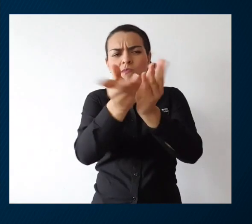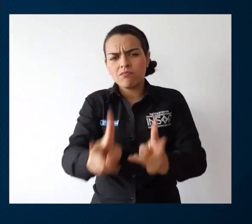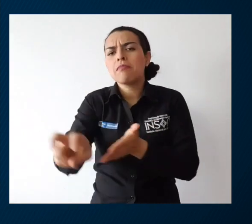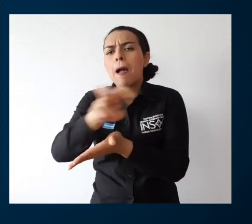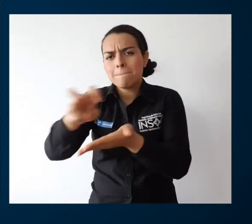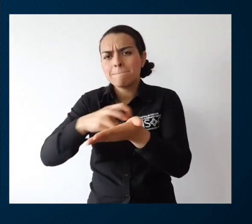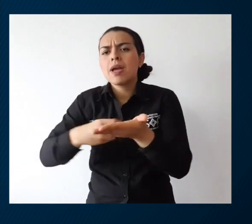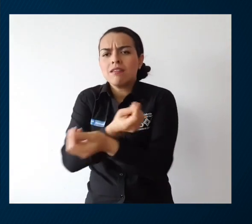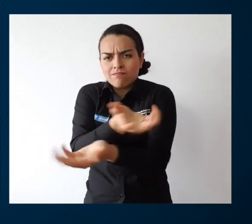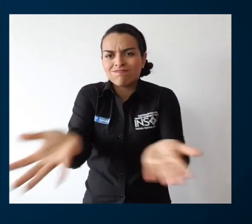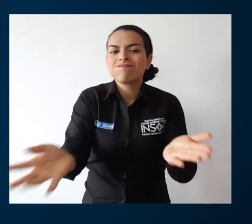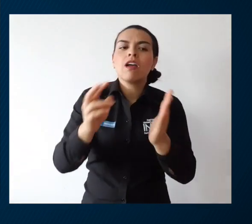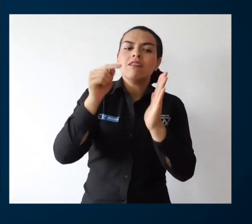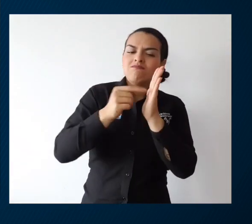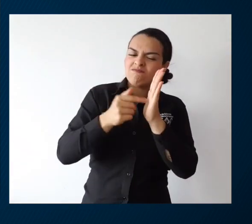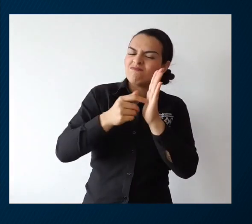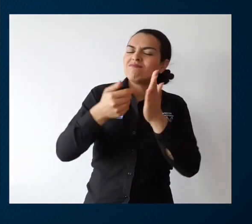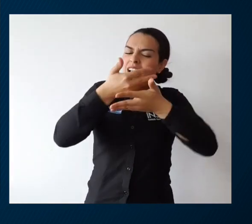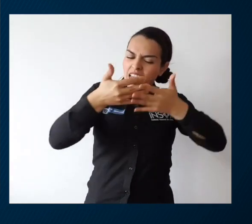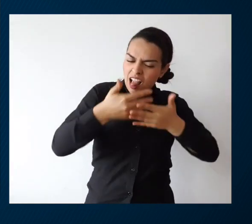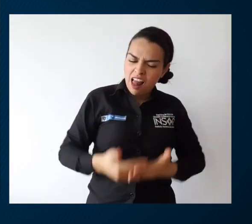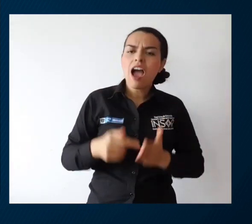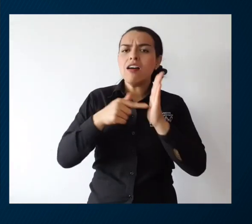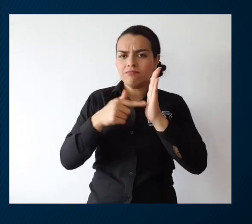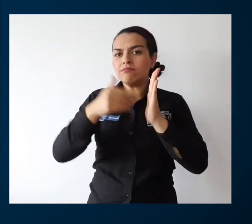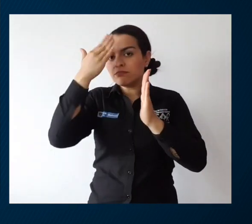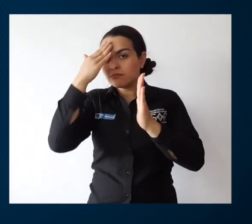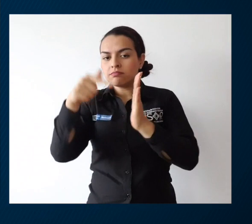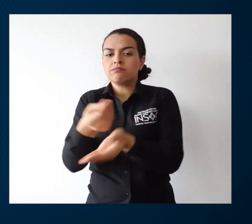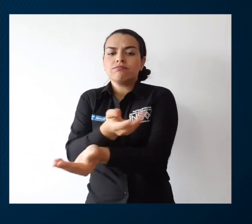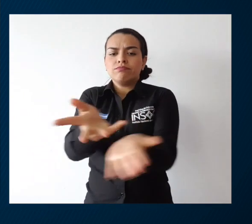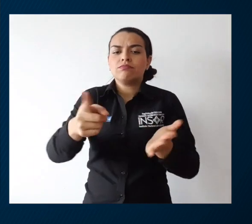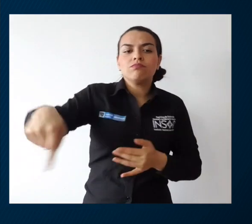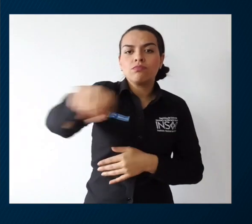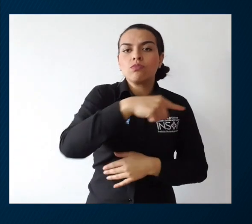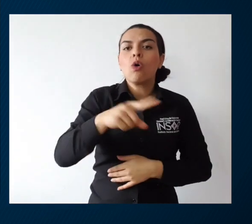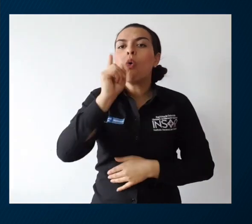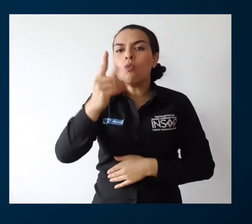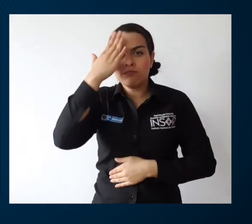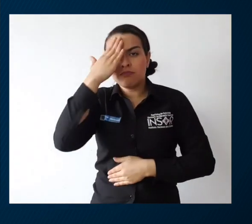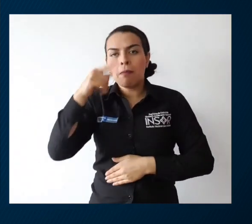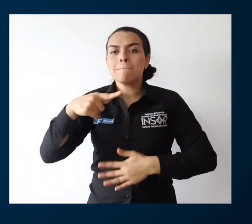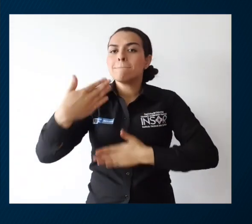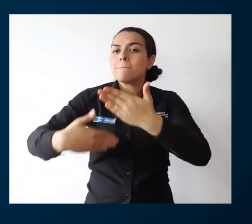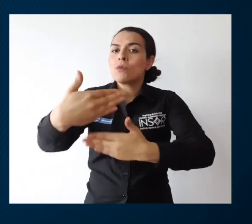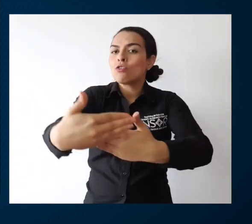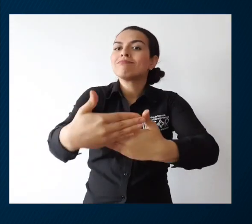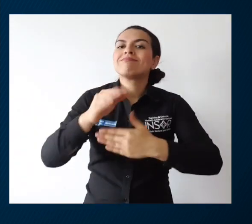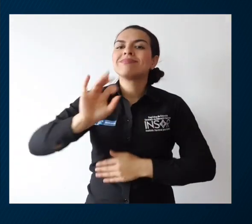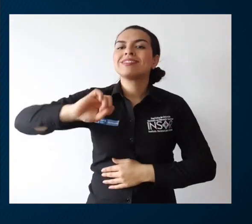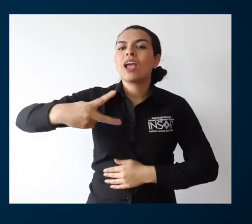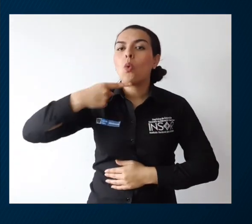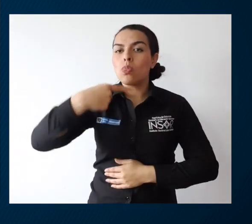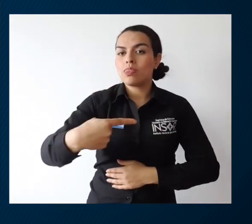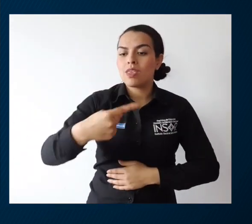los otros estudiantes, porque el material impreso y el texto impreso llega mucho después del proceso de aprendizaje, porque está en la segunda lengua de